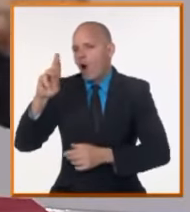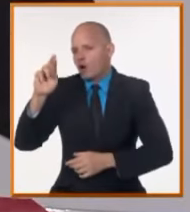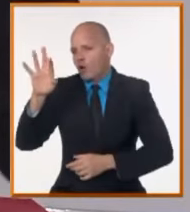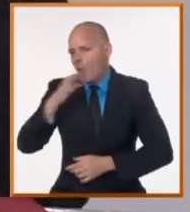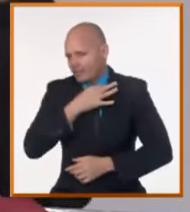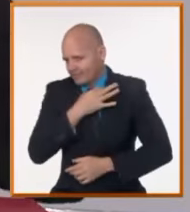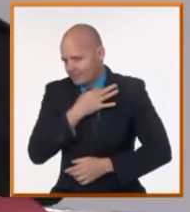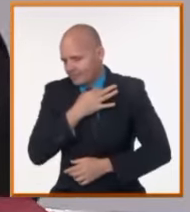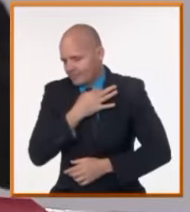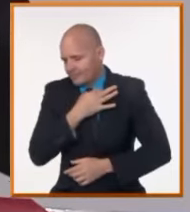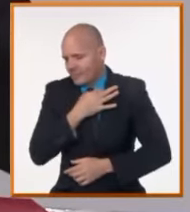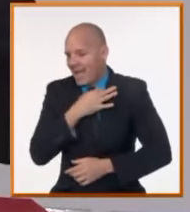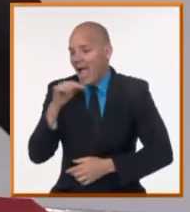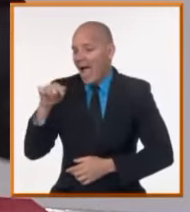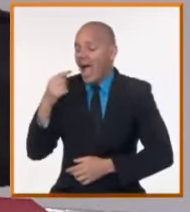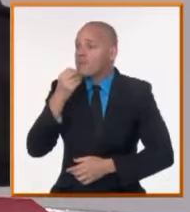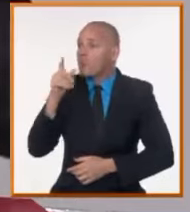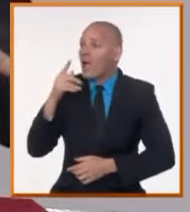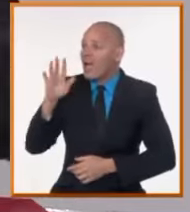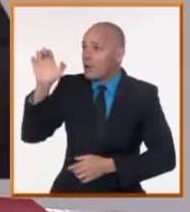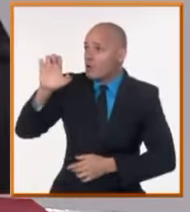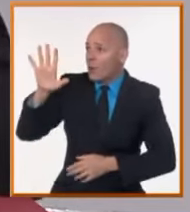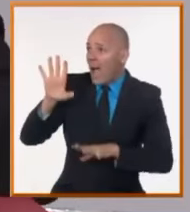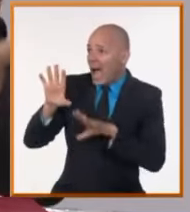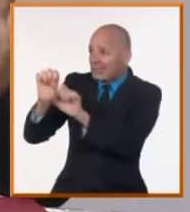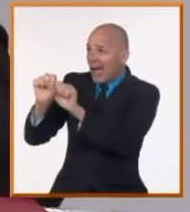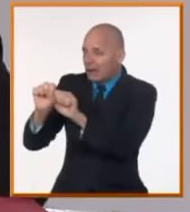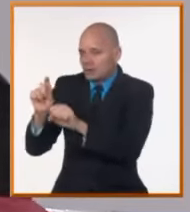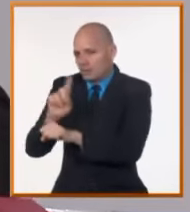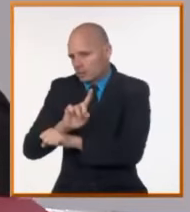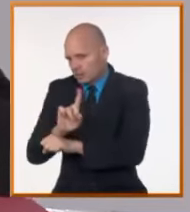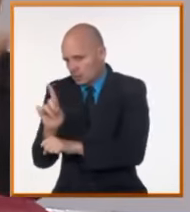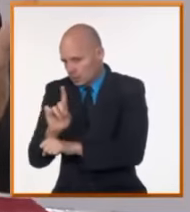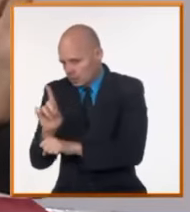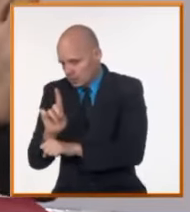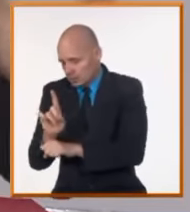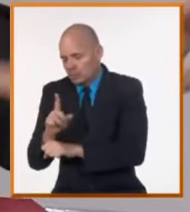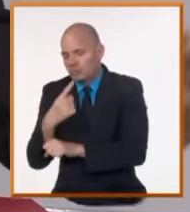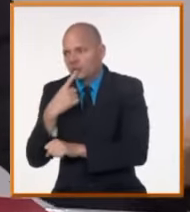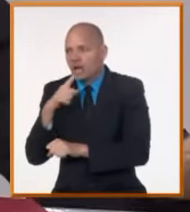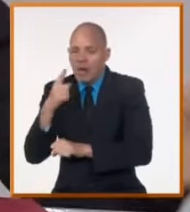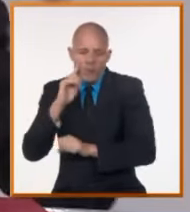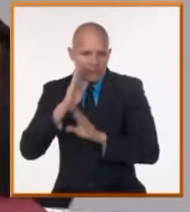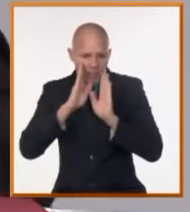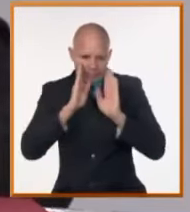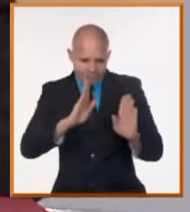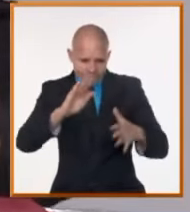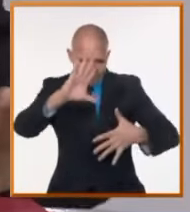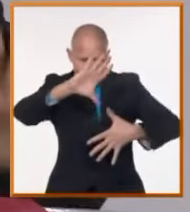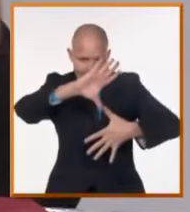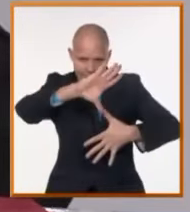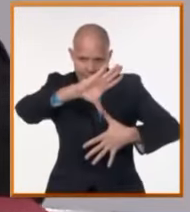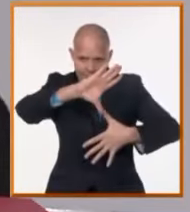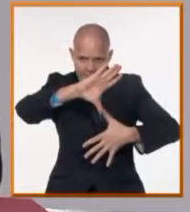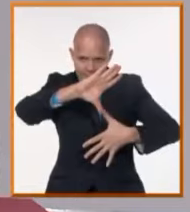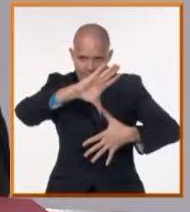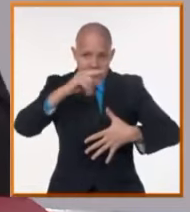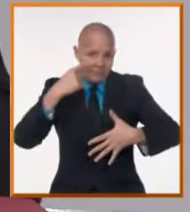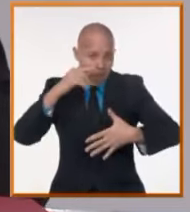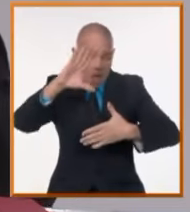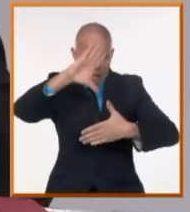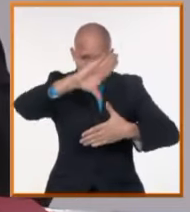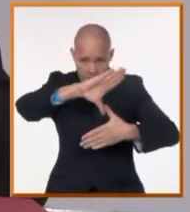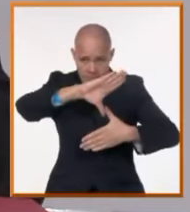Ni siquiera todavía pueden luchar por él. Están trazando las pautas. Pueden luchar hasta Centroamérica, pueden luchar hasta México. Eso es lo que